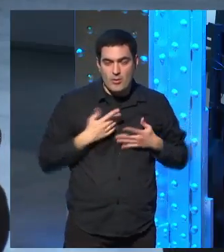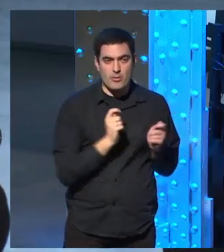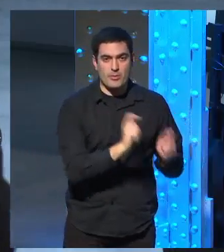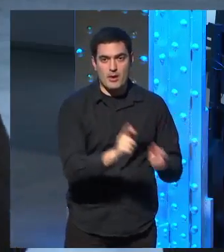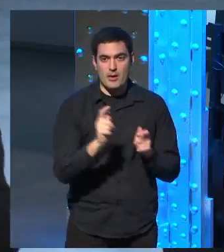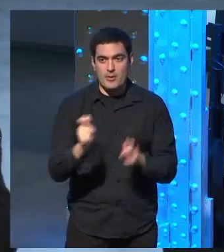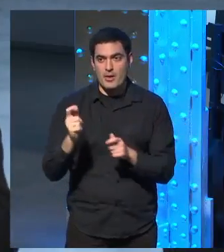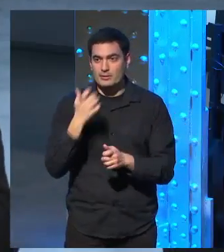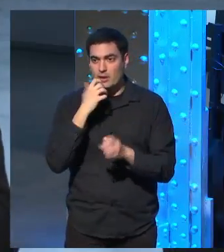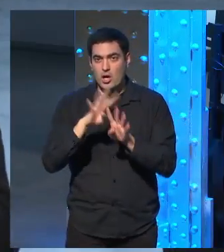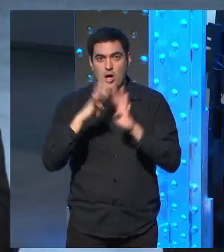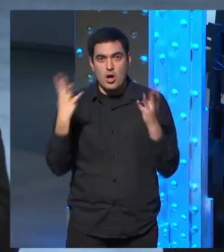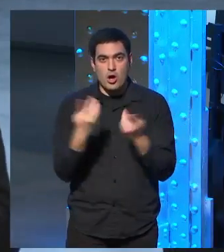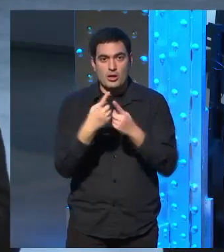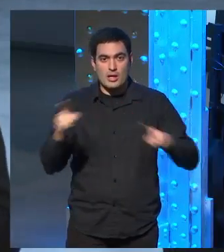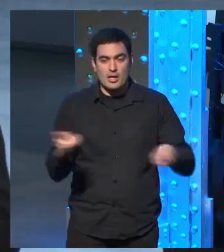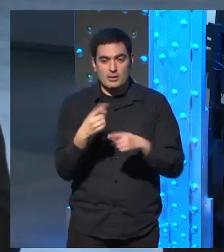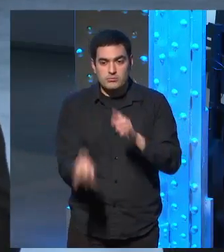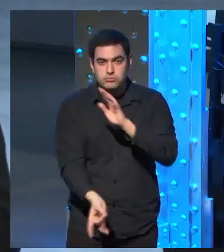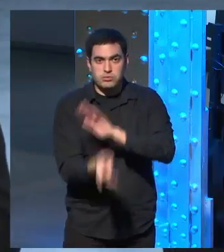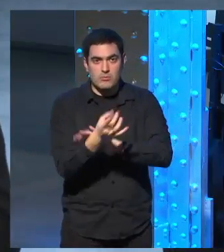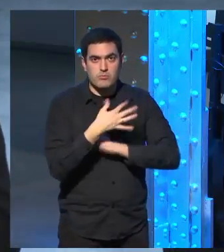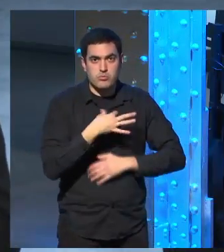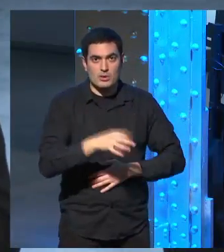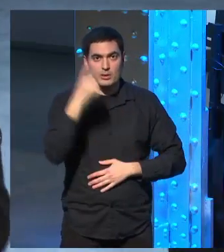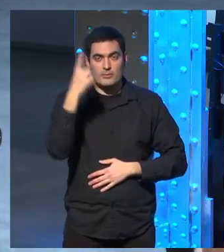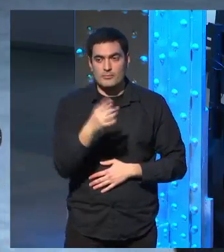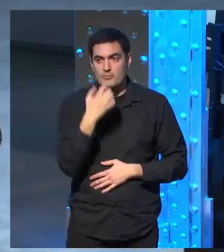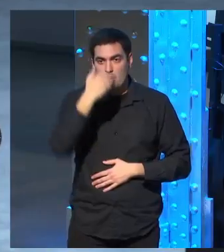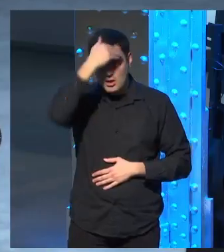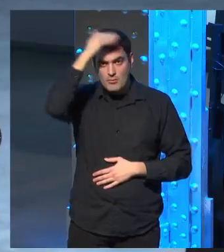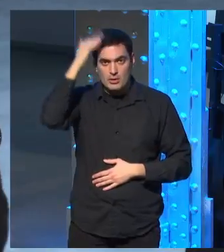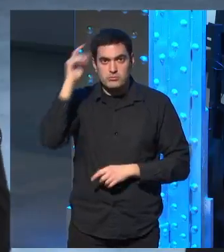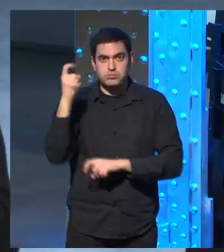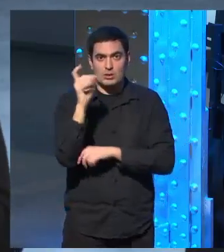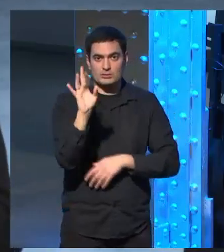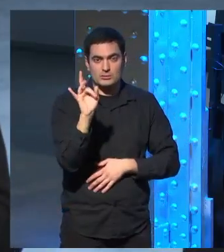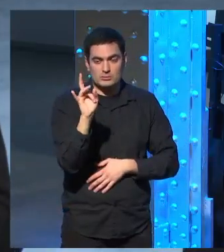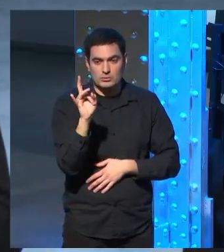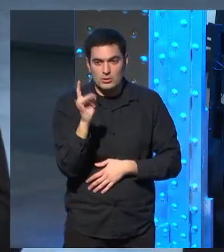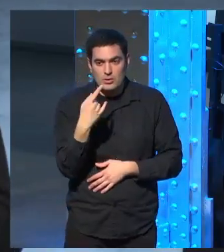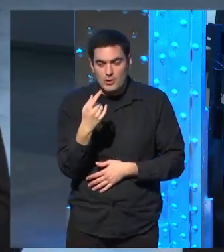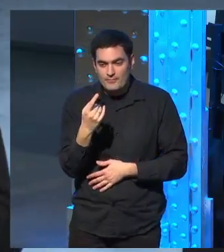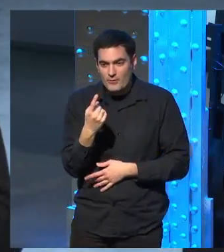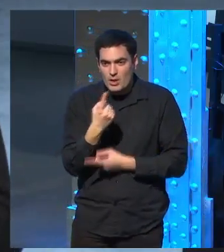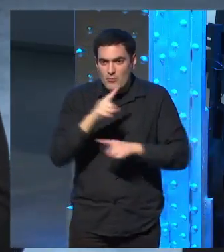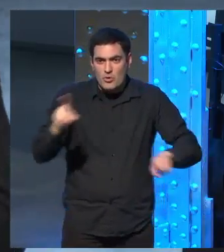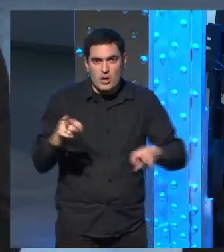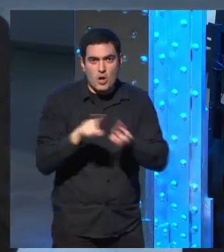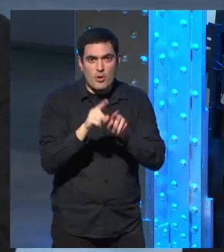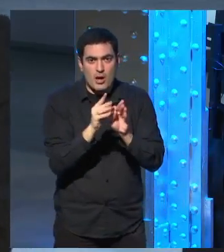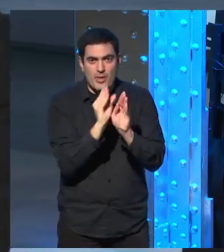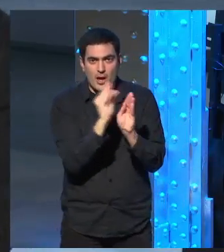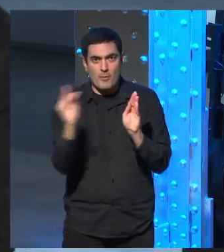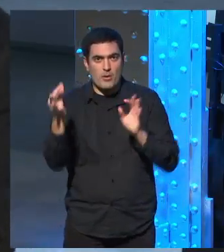con una orquesta se pueden crear. Bartók lo consigue, es una obra enciclopédica. Perdona, eso